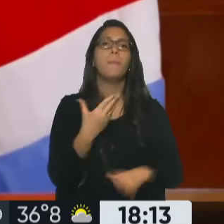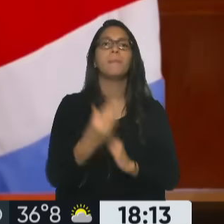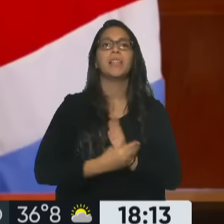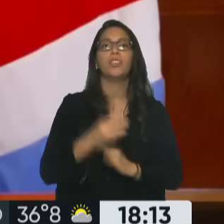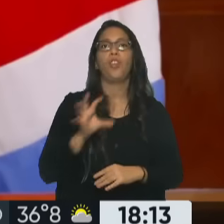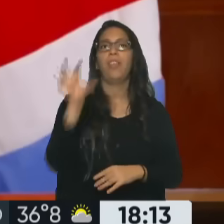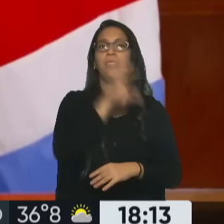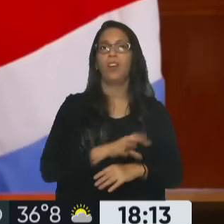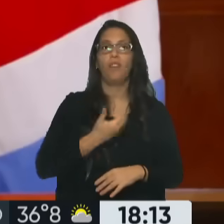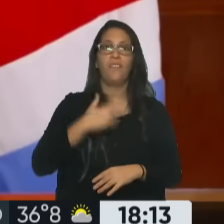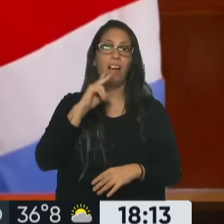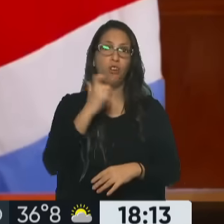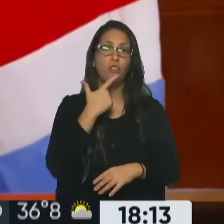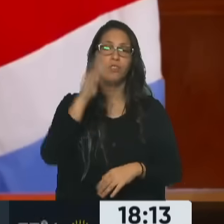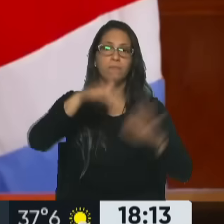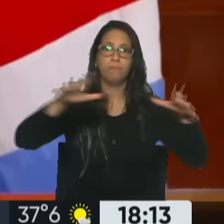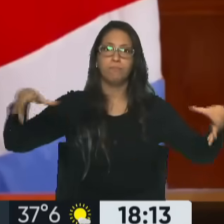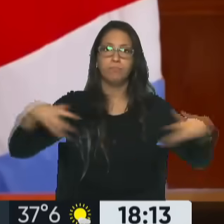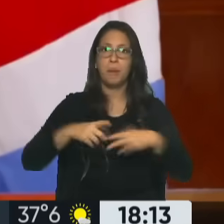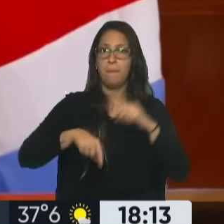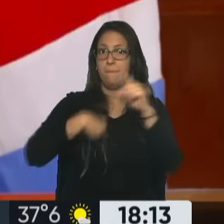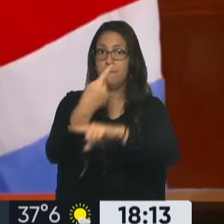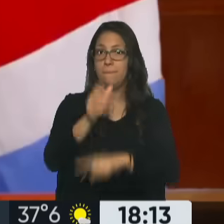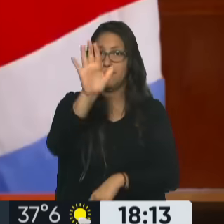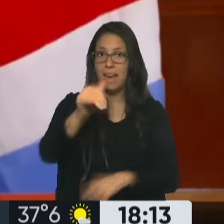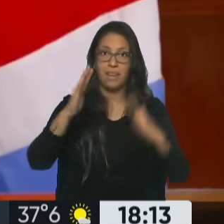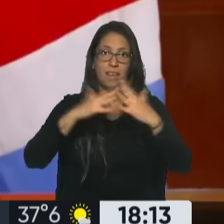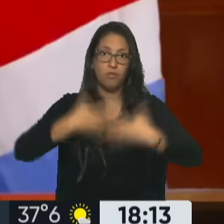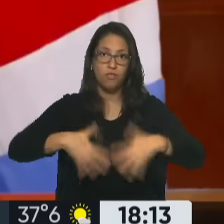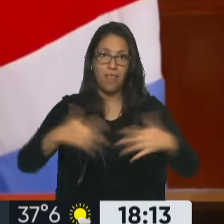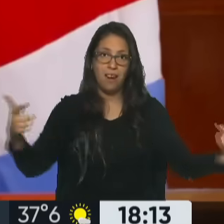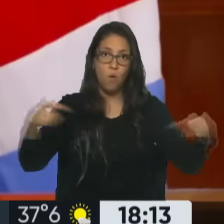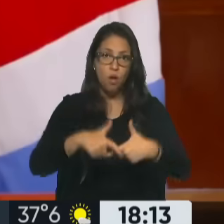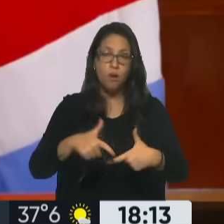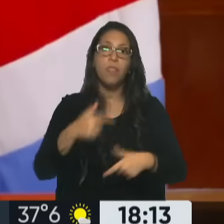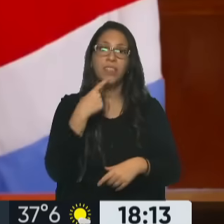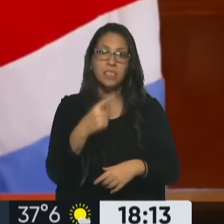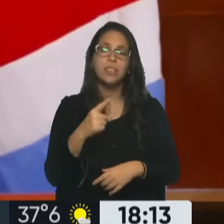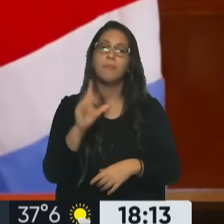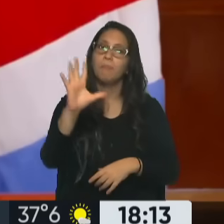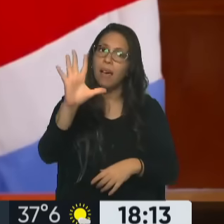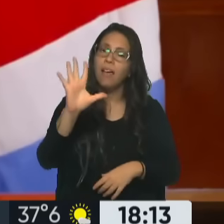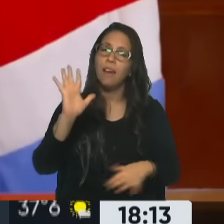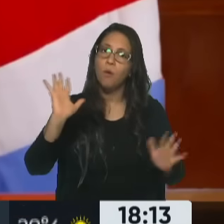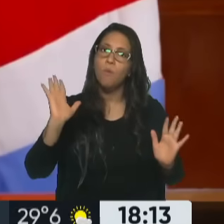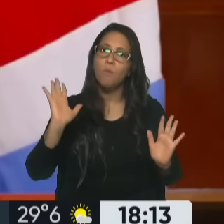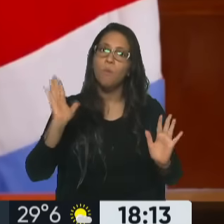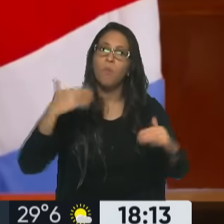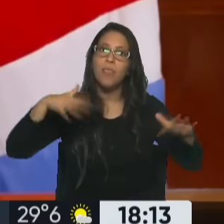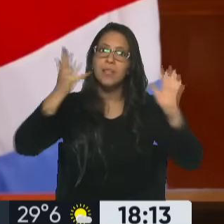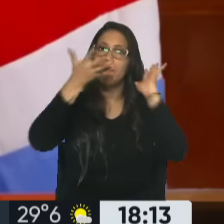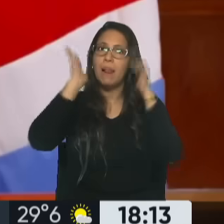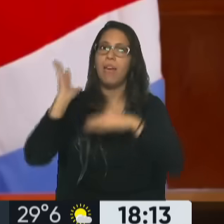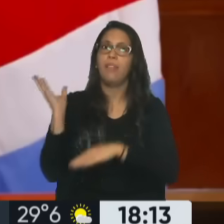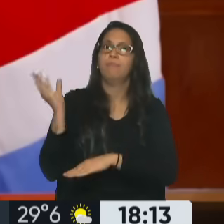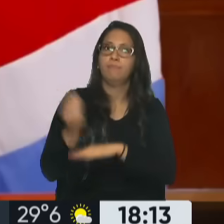Francos esto sería repito el martes próximo en casa rosada no se descarta tampoco está confirmada la presencia de Javier Miley